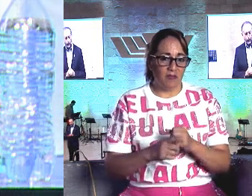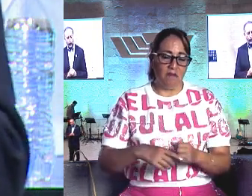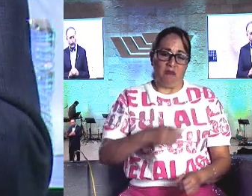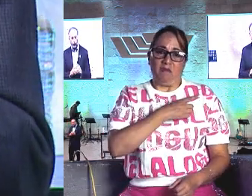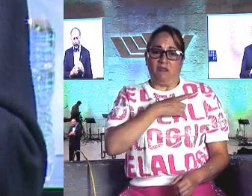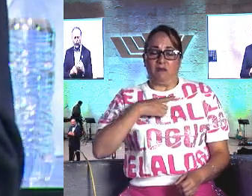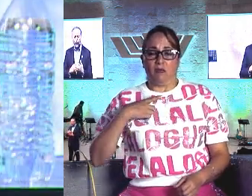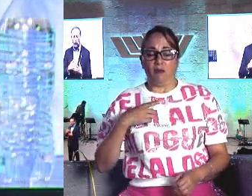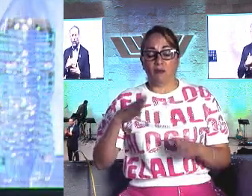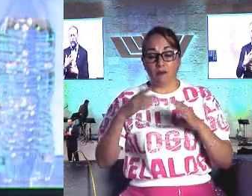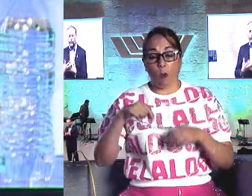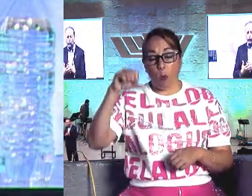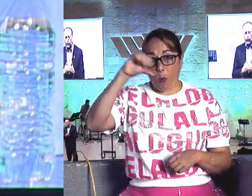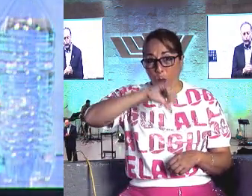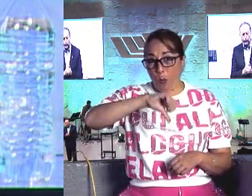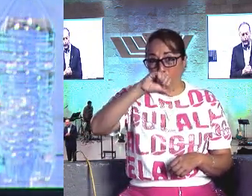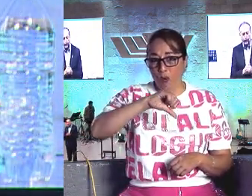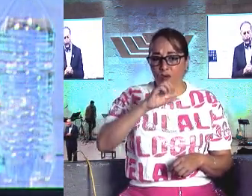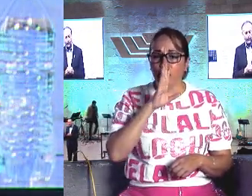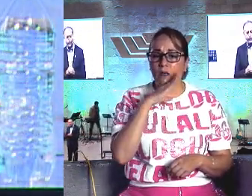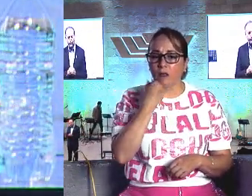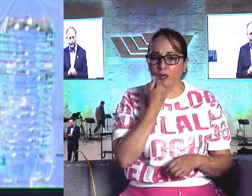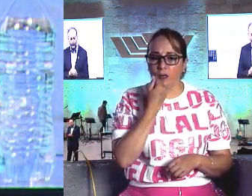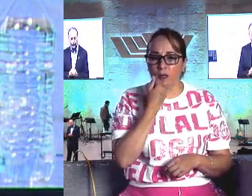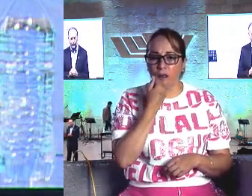Hoy Dios quiere que tú cambies tu perspectiva.